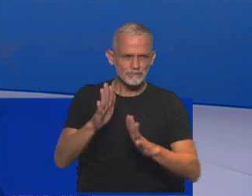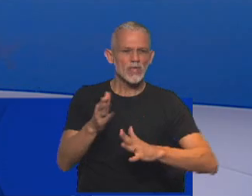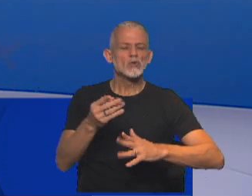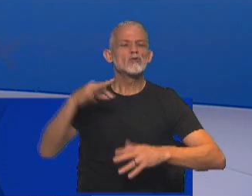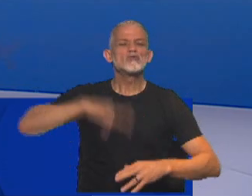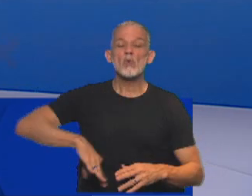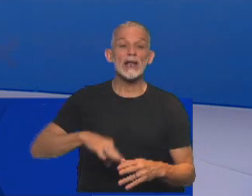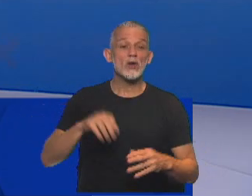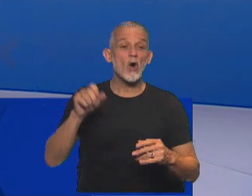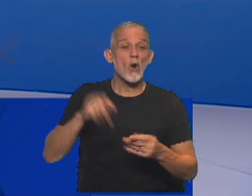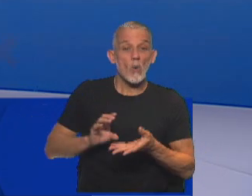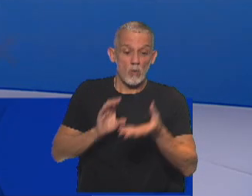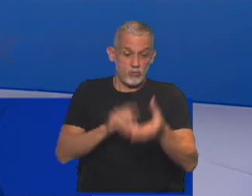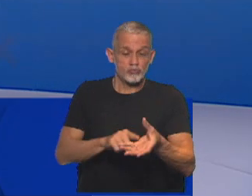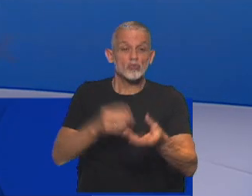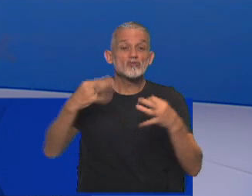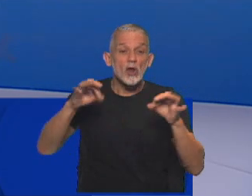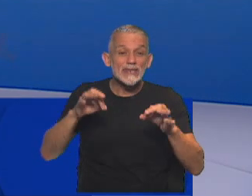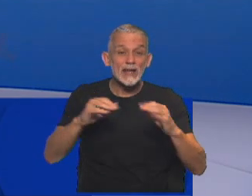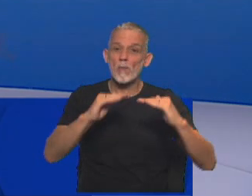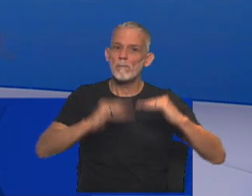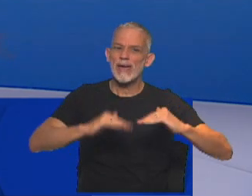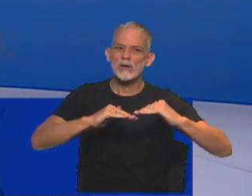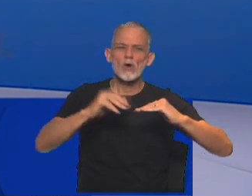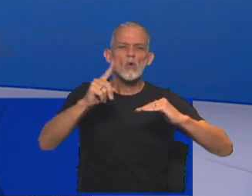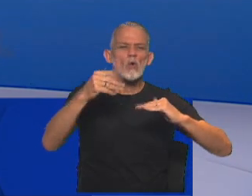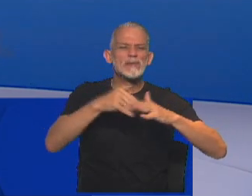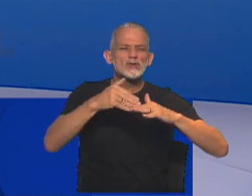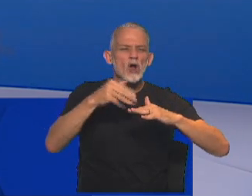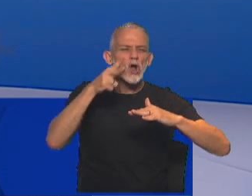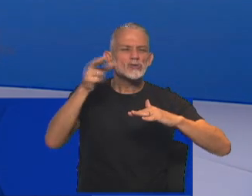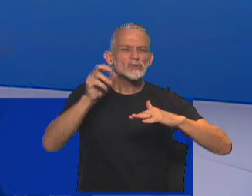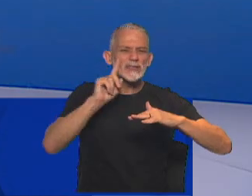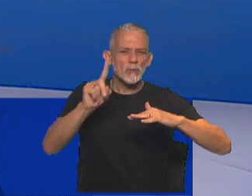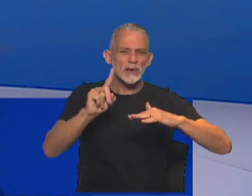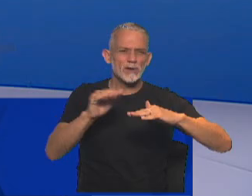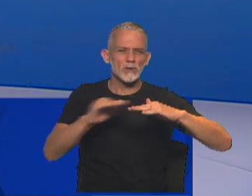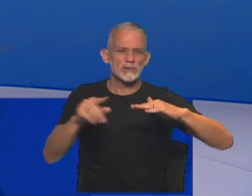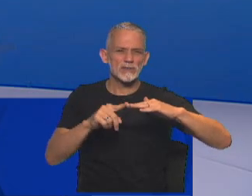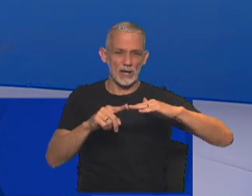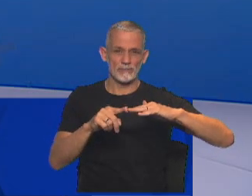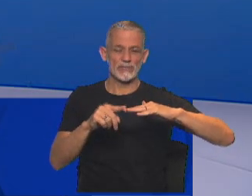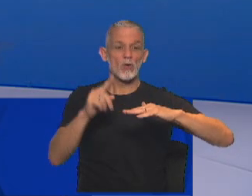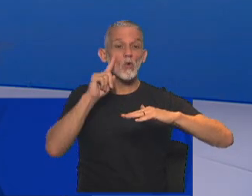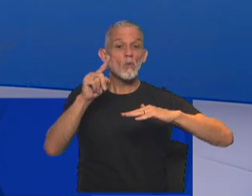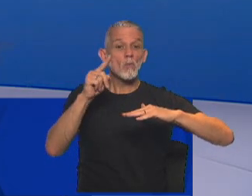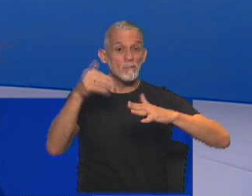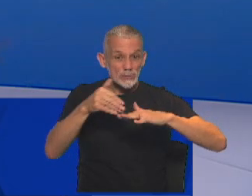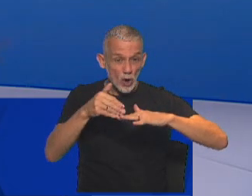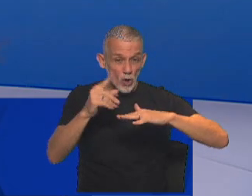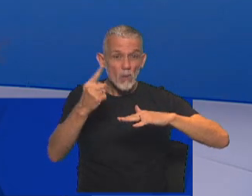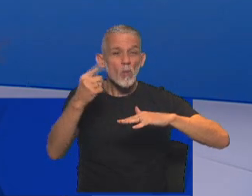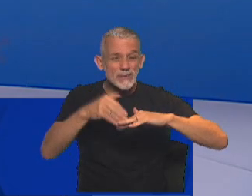un sueldo bruto de un soltero. Por debajo de ese monto, 1.800.000, no van a estar pagando impuesto a las